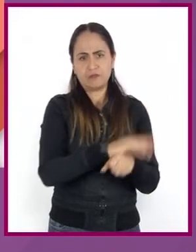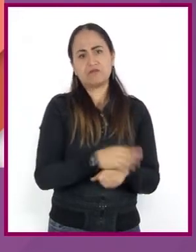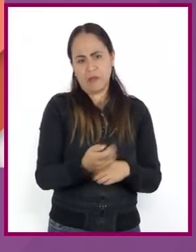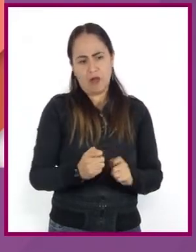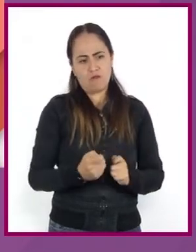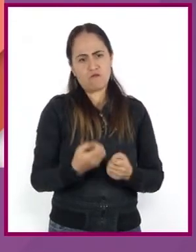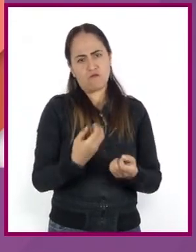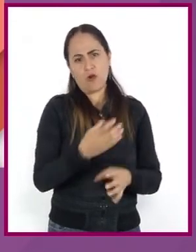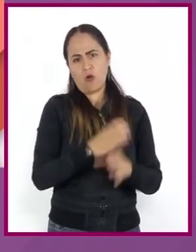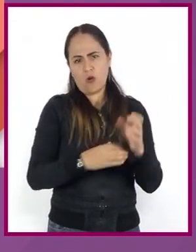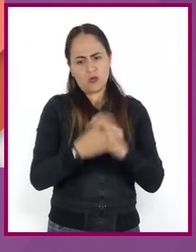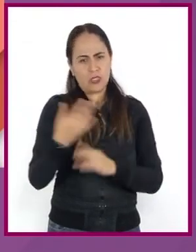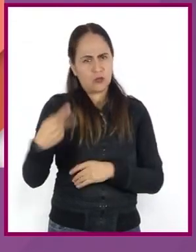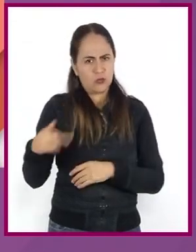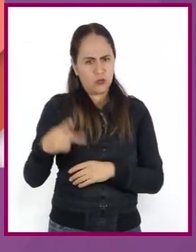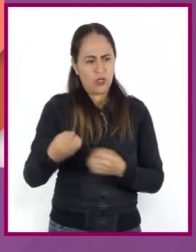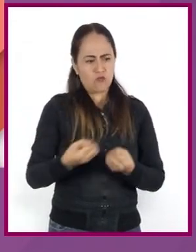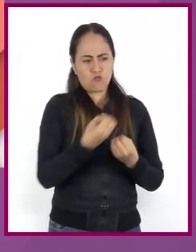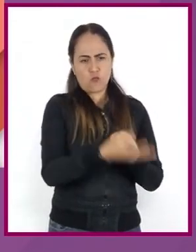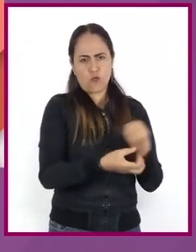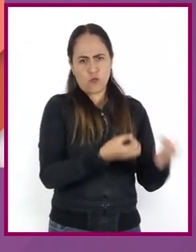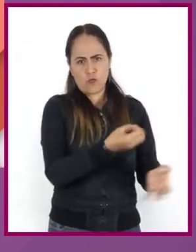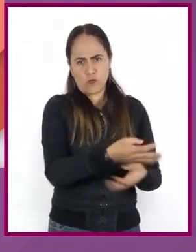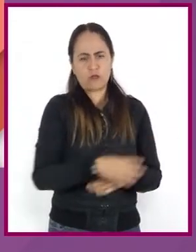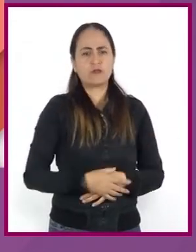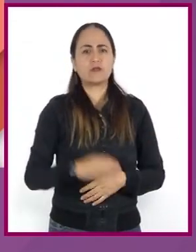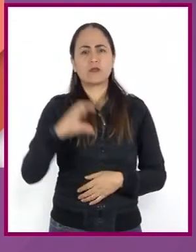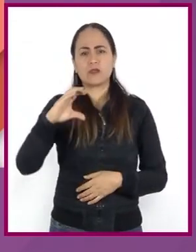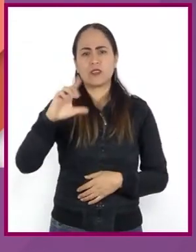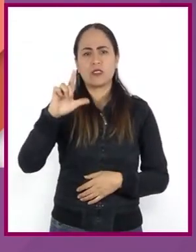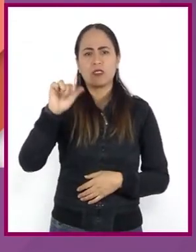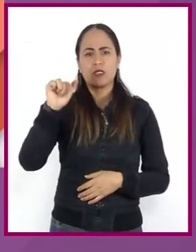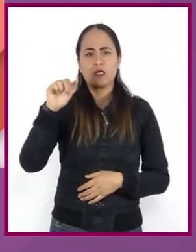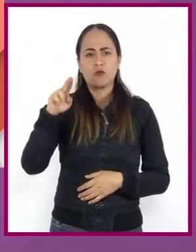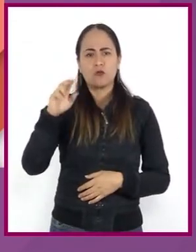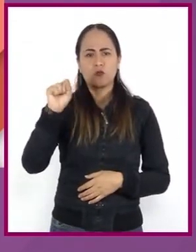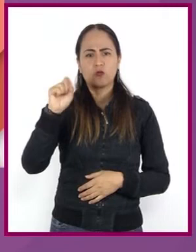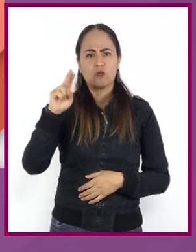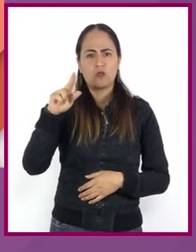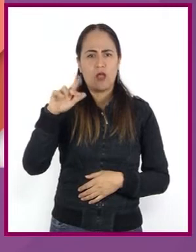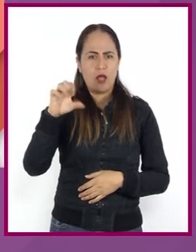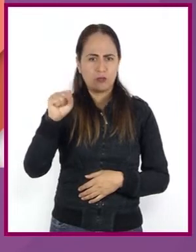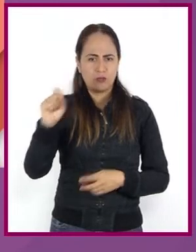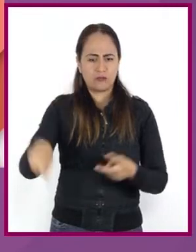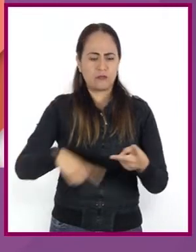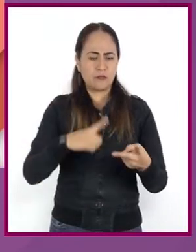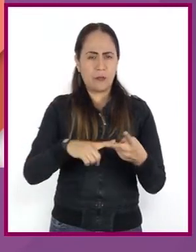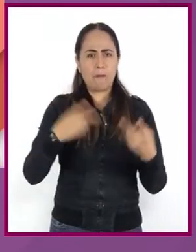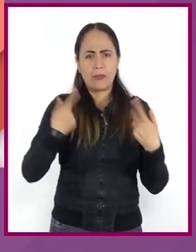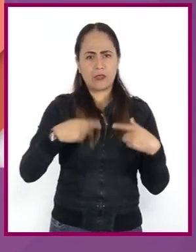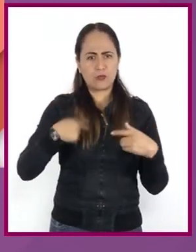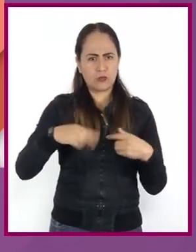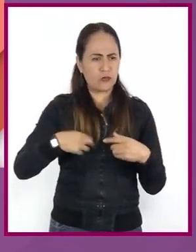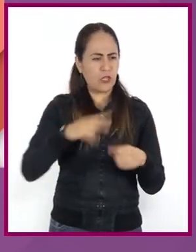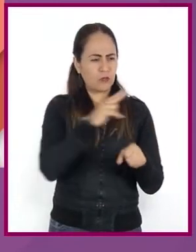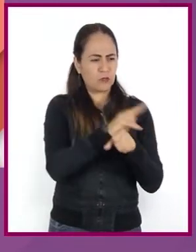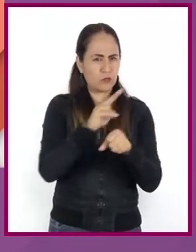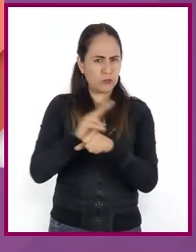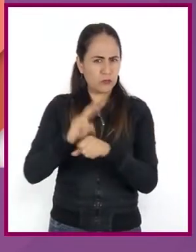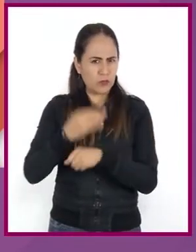bienes, cláusulas, limitantes o candados, tutores o albaceas, en algunos